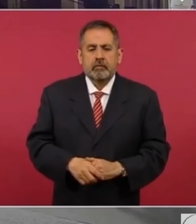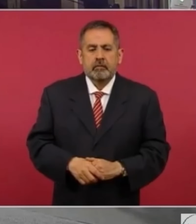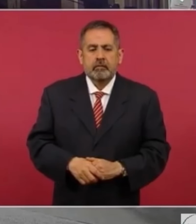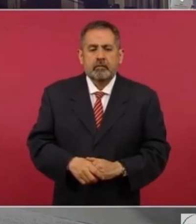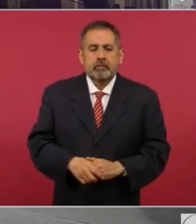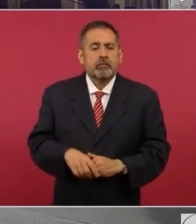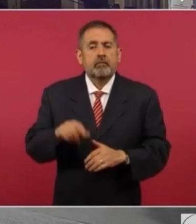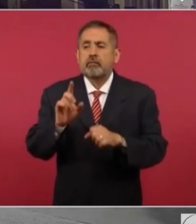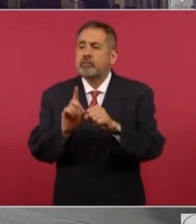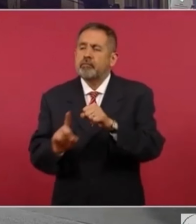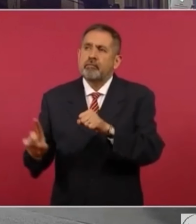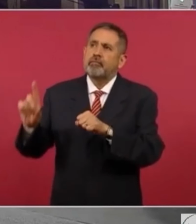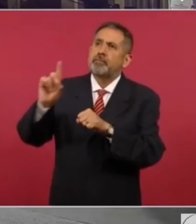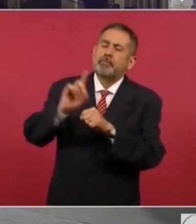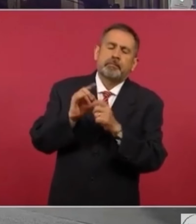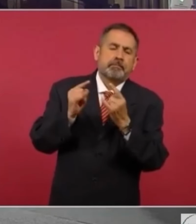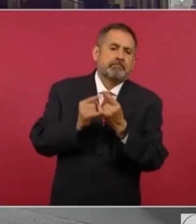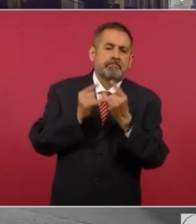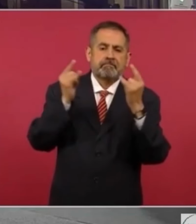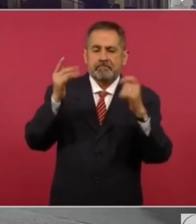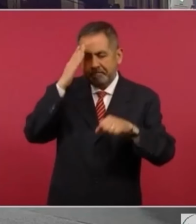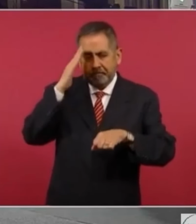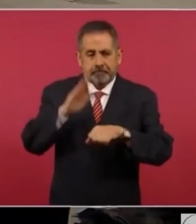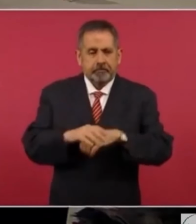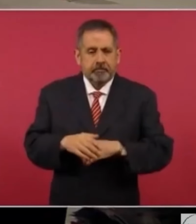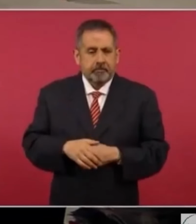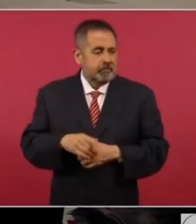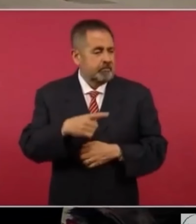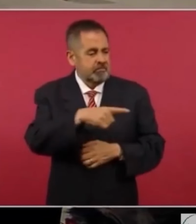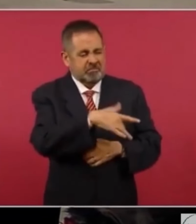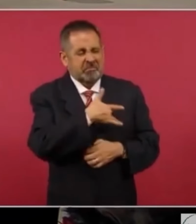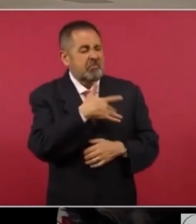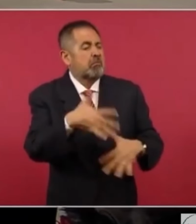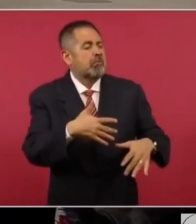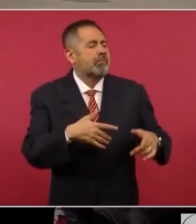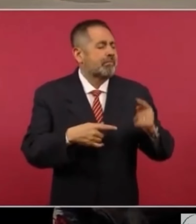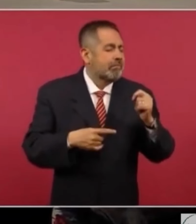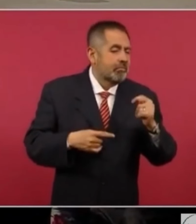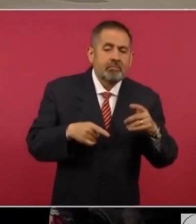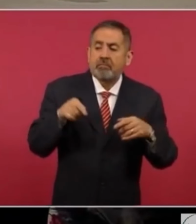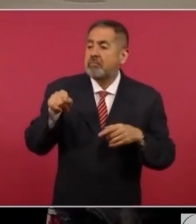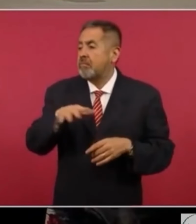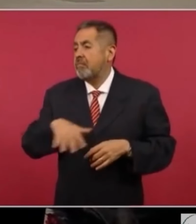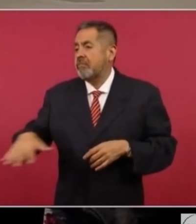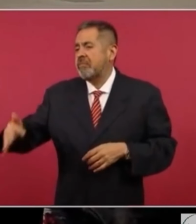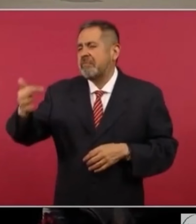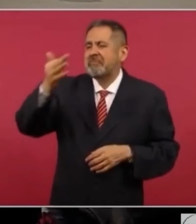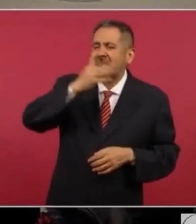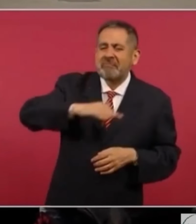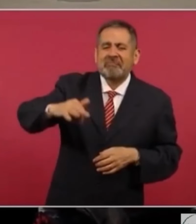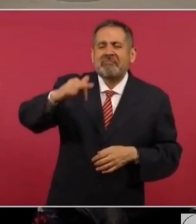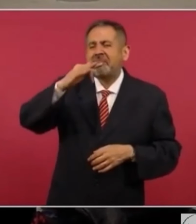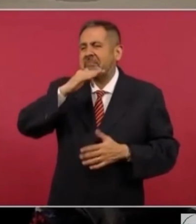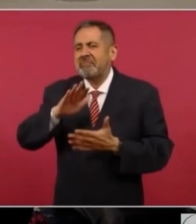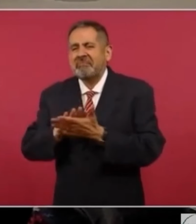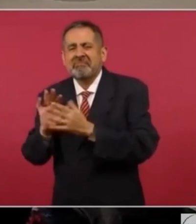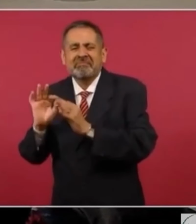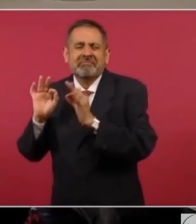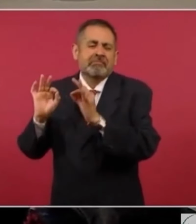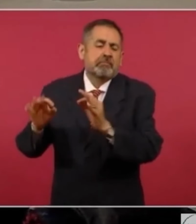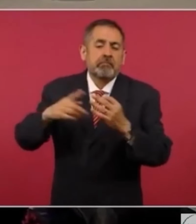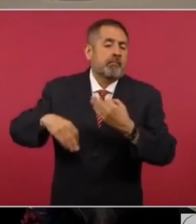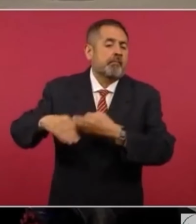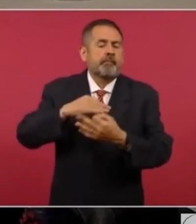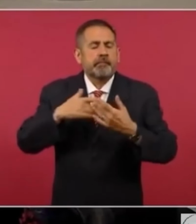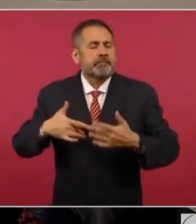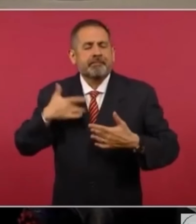fue un día histórico, aunque les duele el término, fue una fiesta, una celebración de ciudadanos